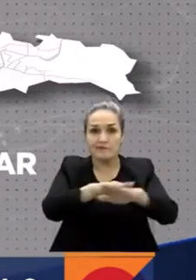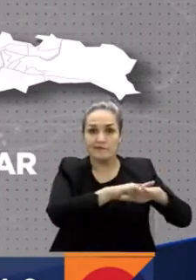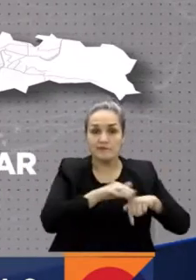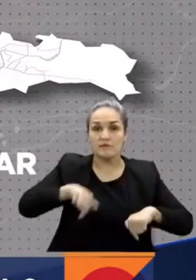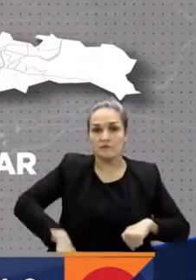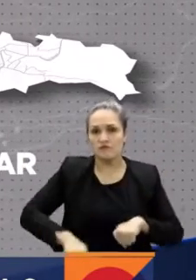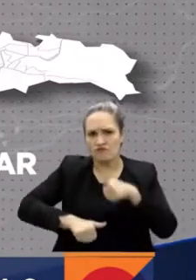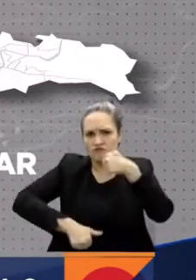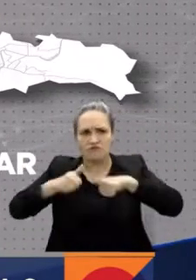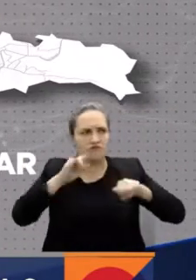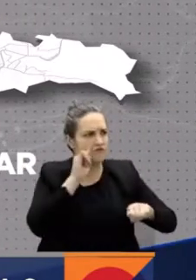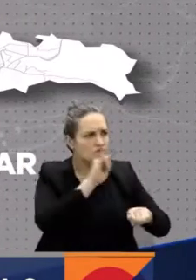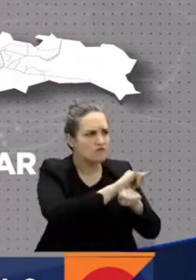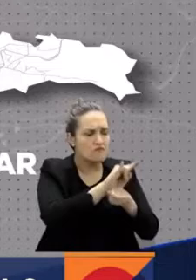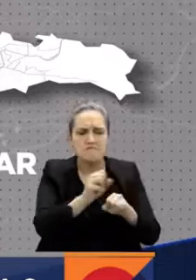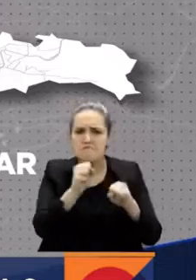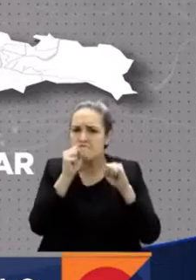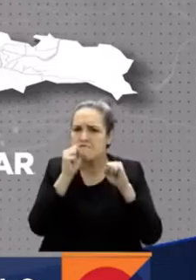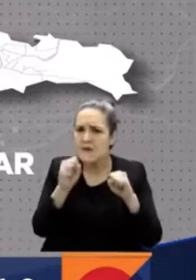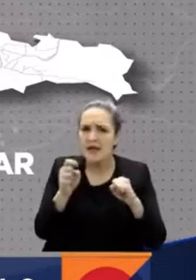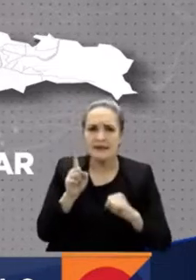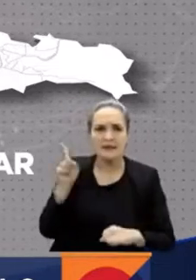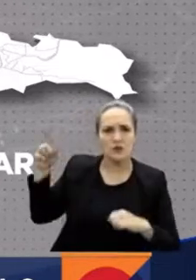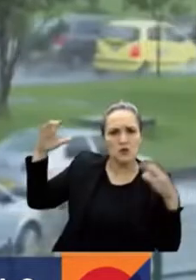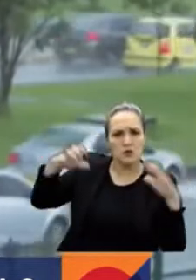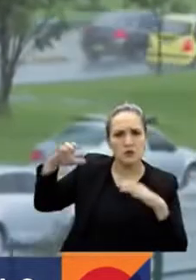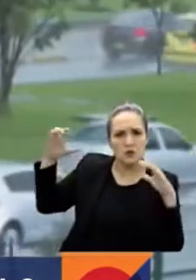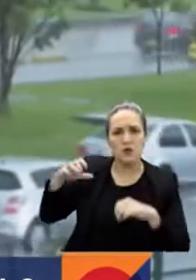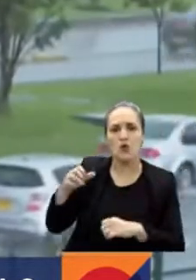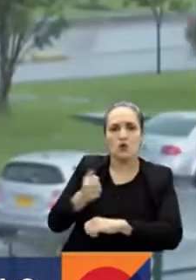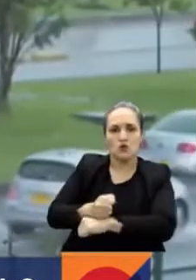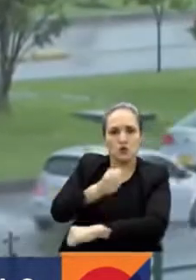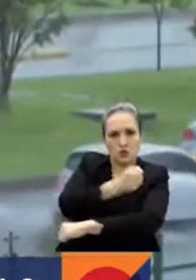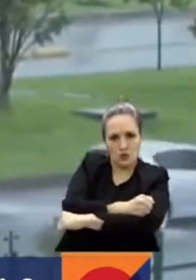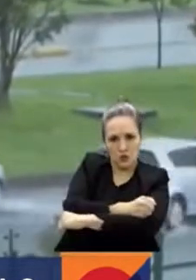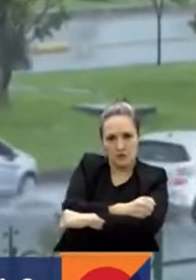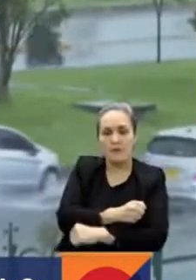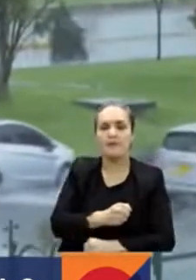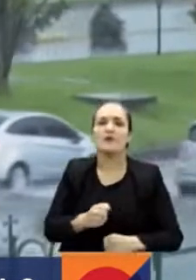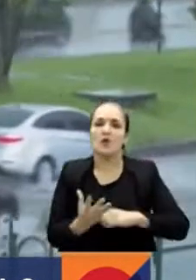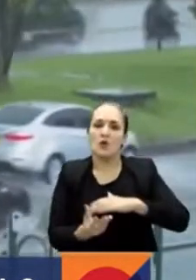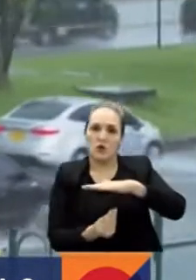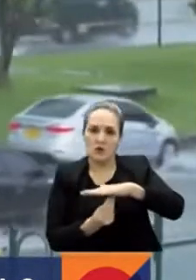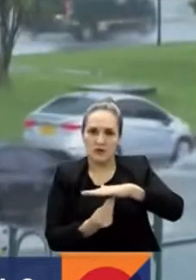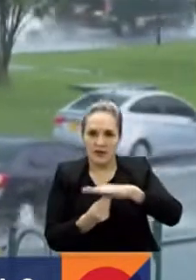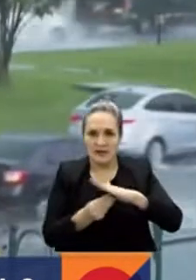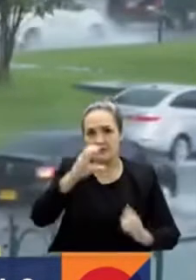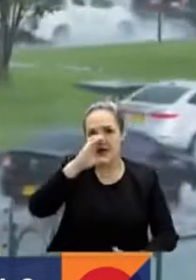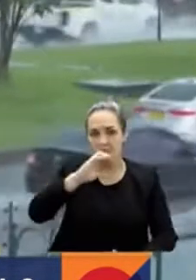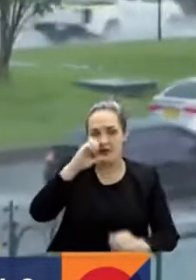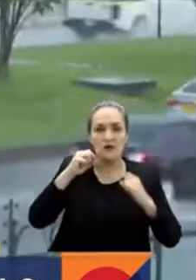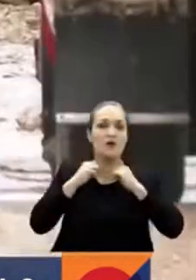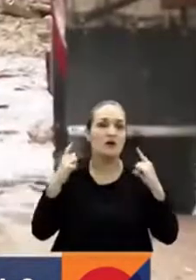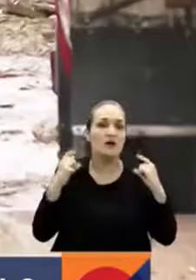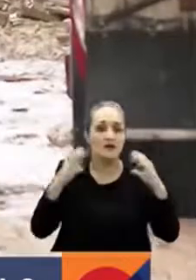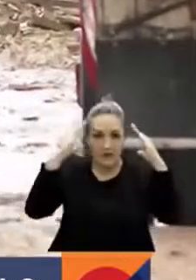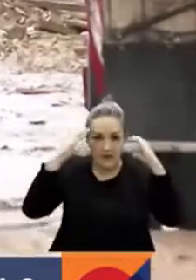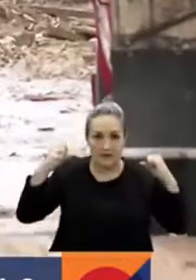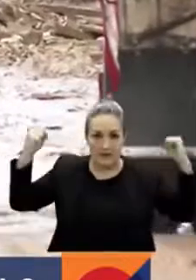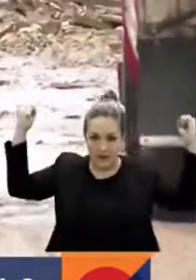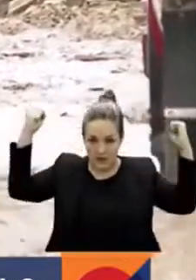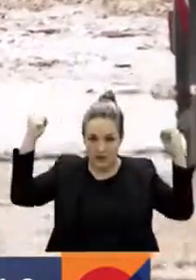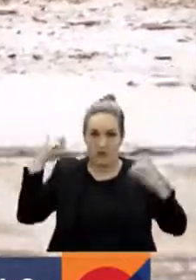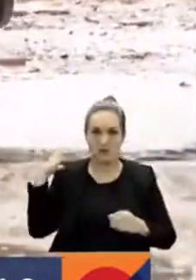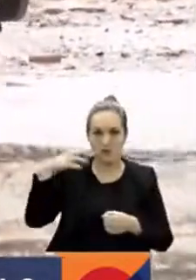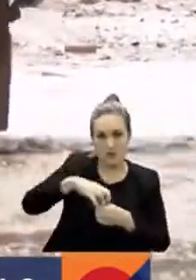seguimiento. Las localidades más afectadas por las fuertes lluvias son Suba, Usaquén, Chapinero, Engativá, San Cristóbal, Ciudad Bolívar